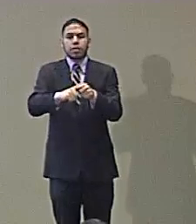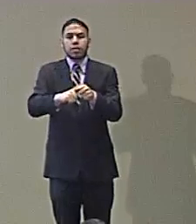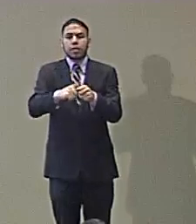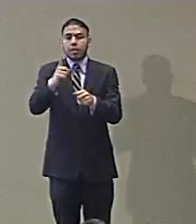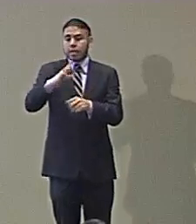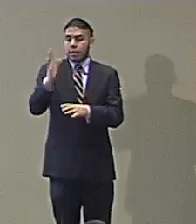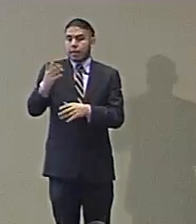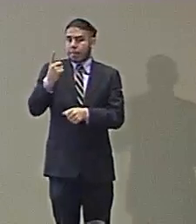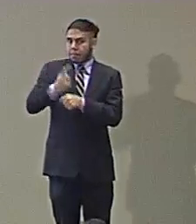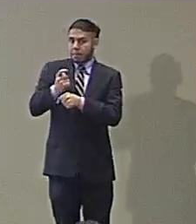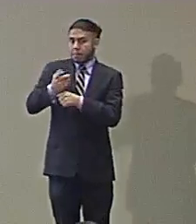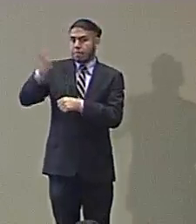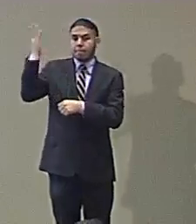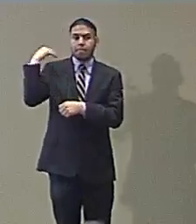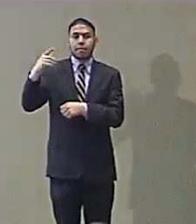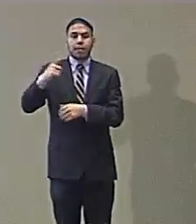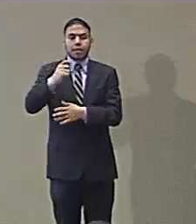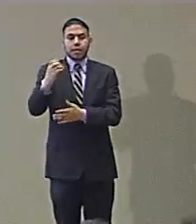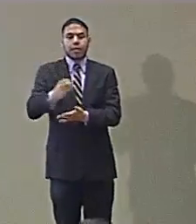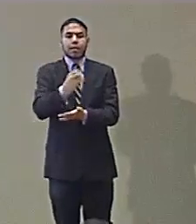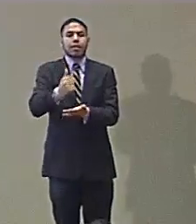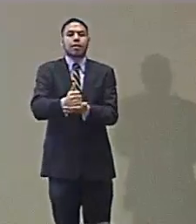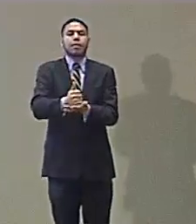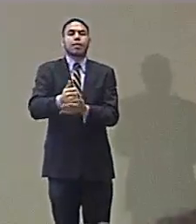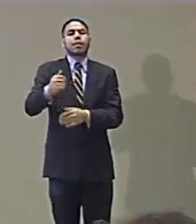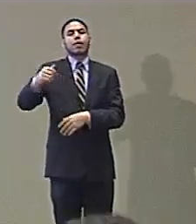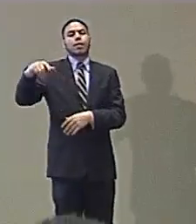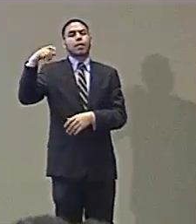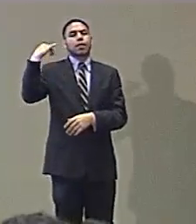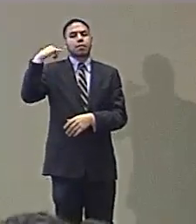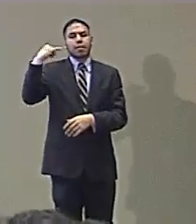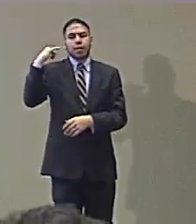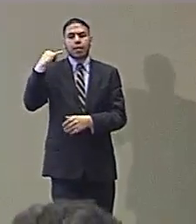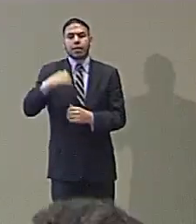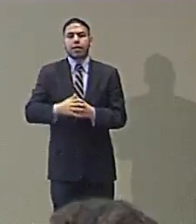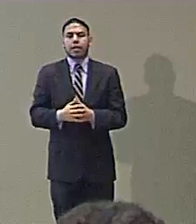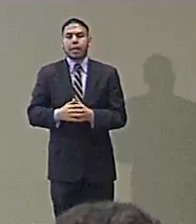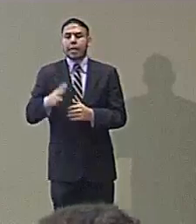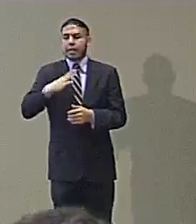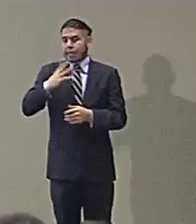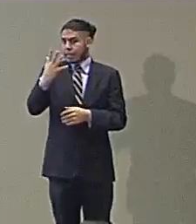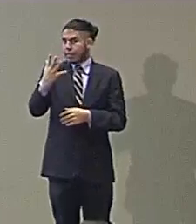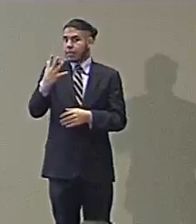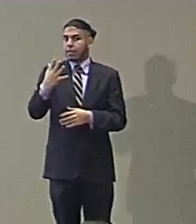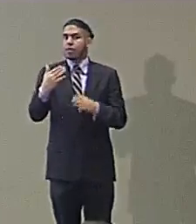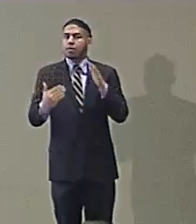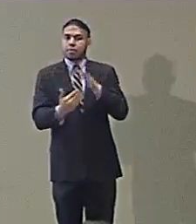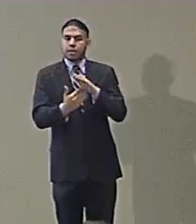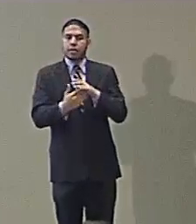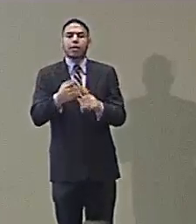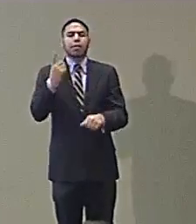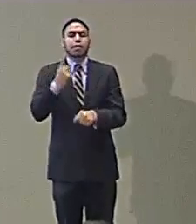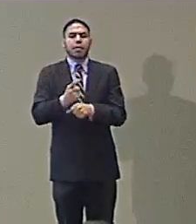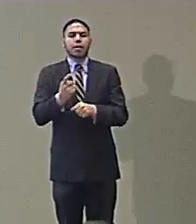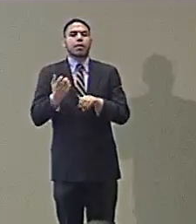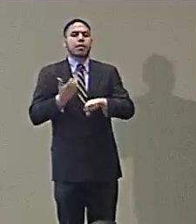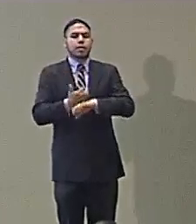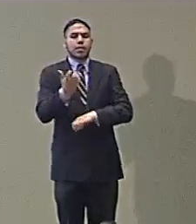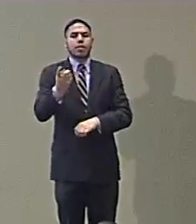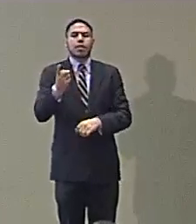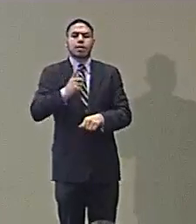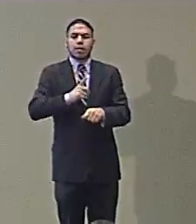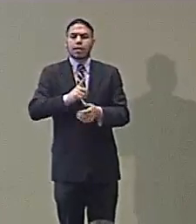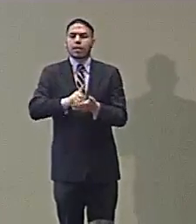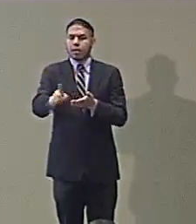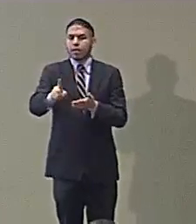ciudad de mérida y el día de hoy como ya también lo comentó perez tenemos cinco mesas la primera estado de derecho y seguridad pública